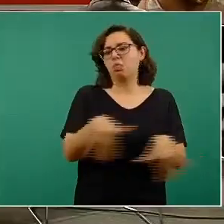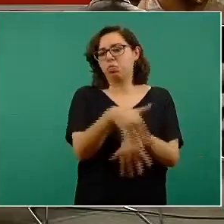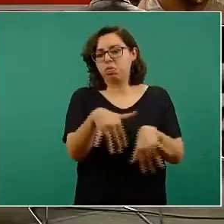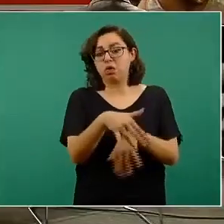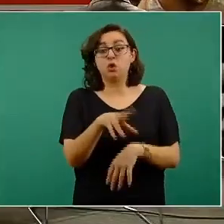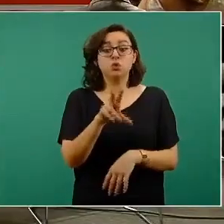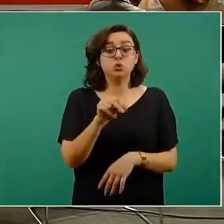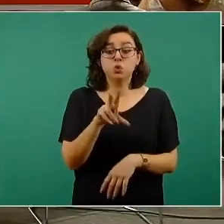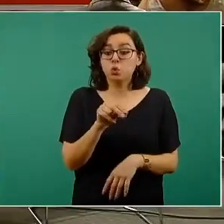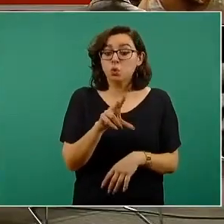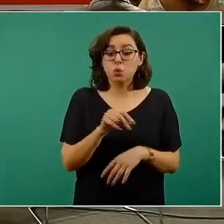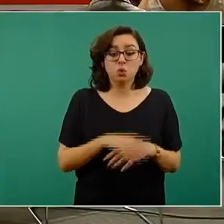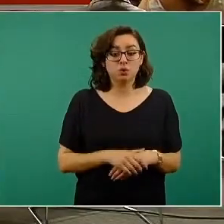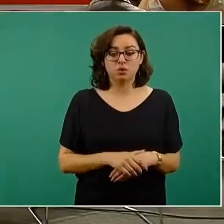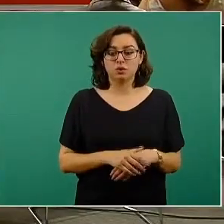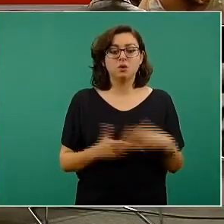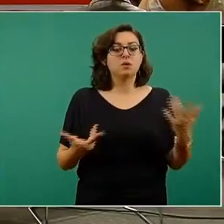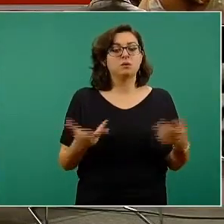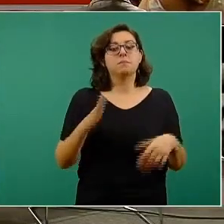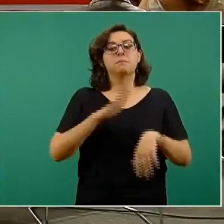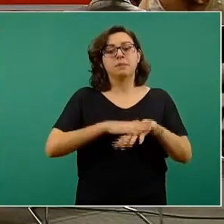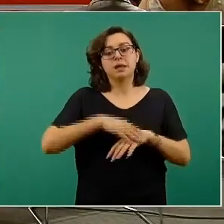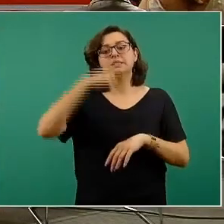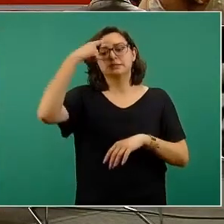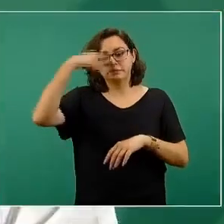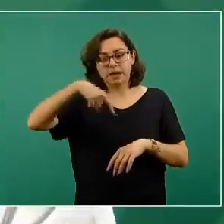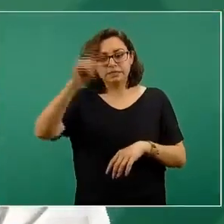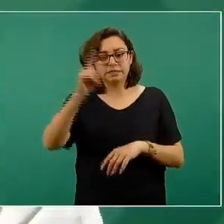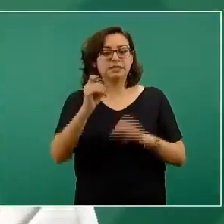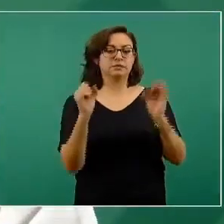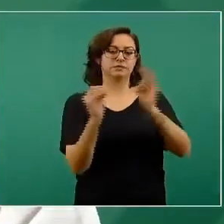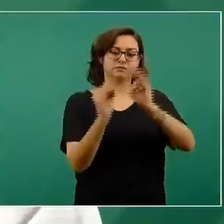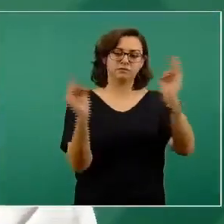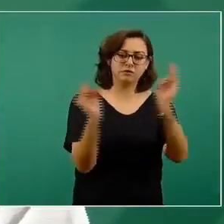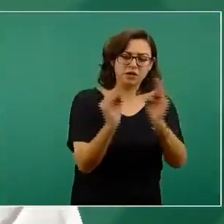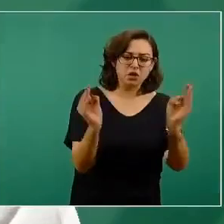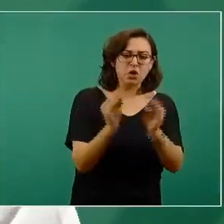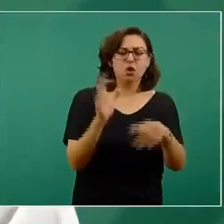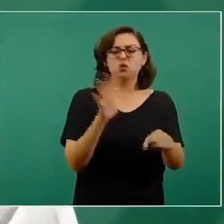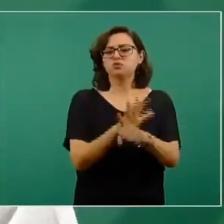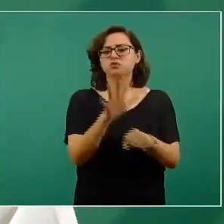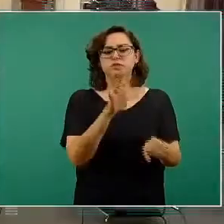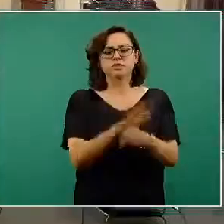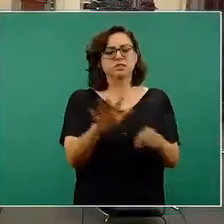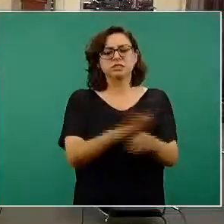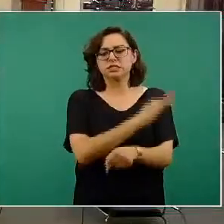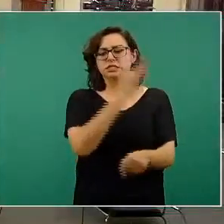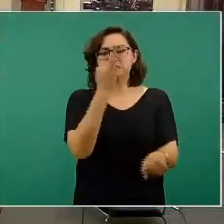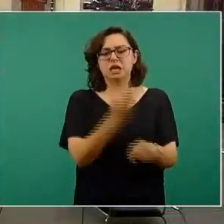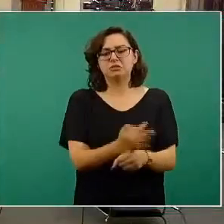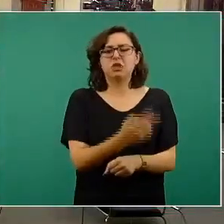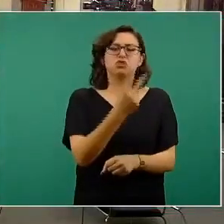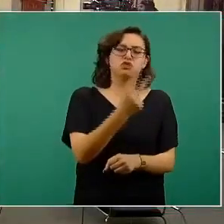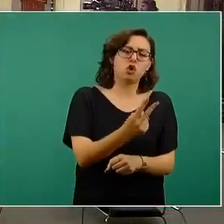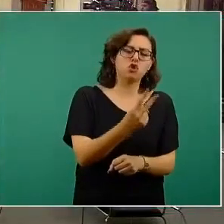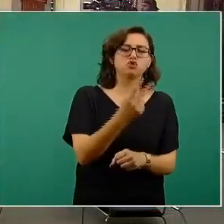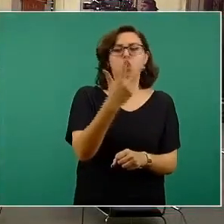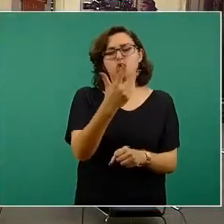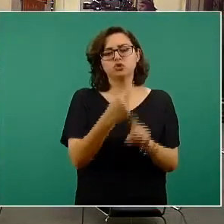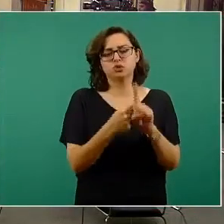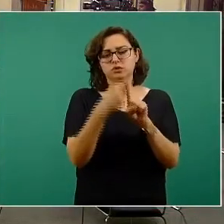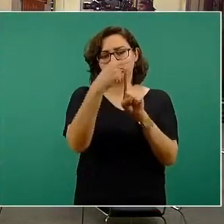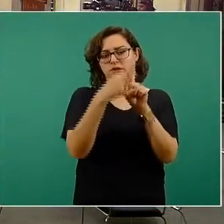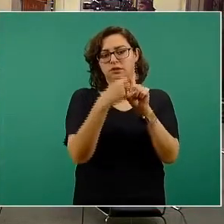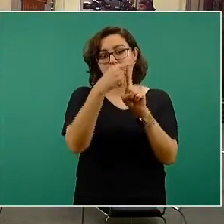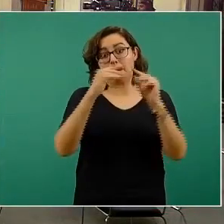porque es de 2 grados a 8 grados y no a menos 70 o a menos 20. Claro, gracias. También han dicho que